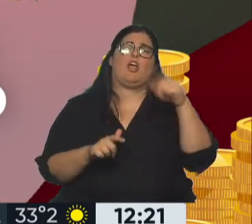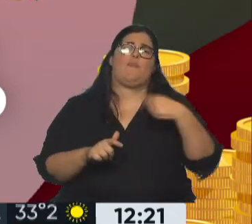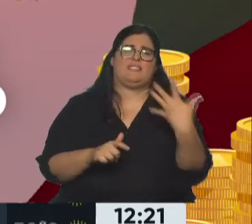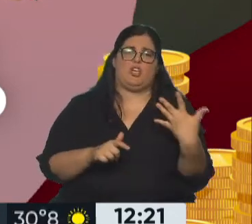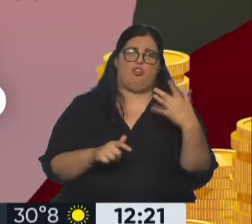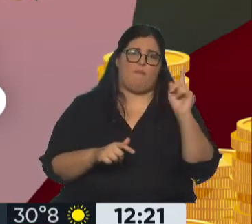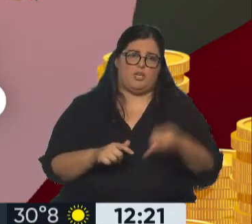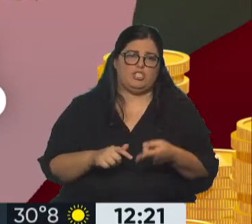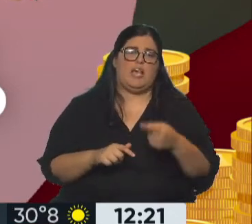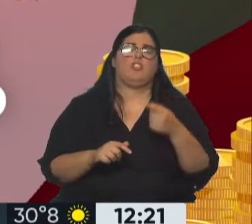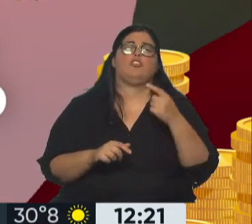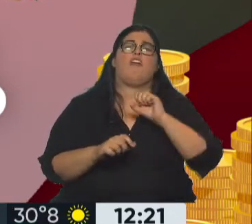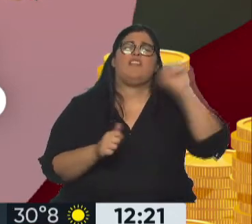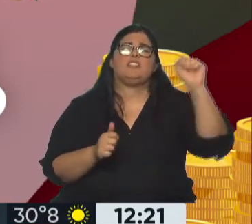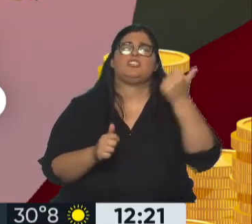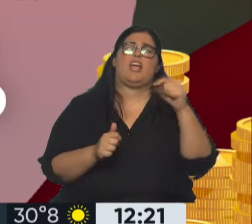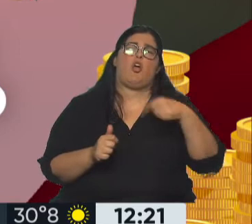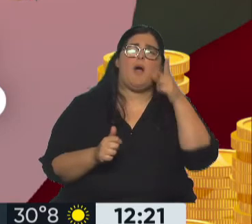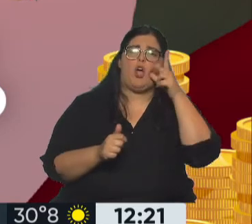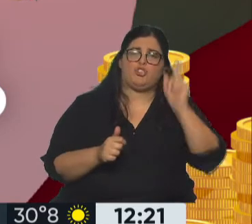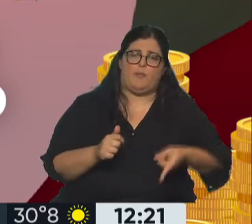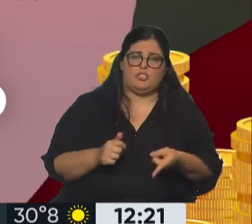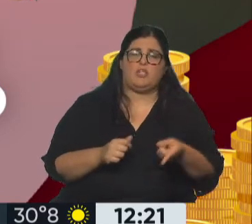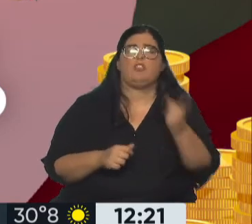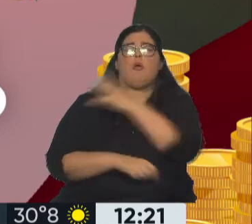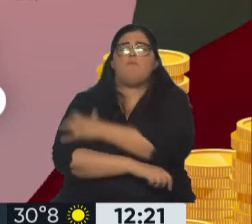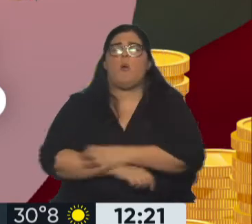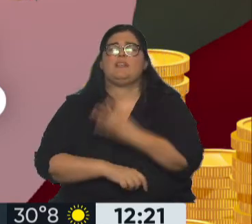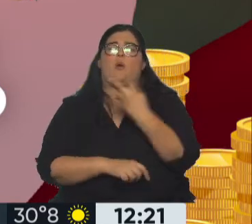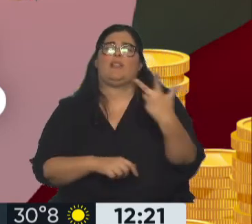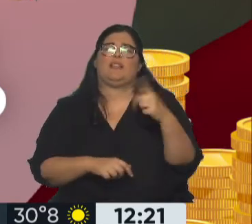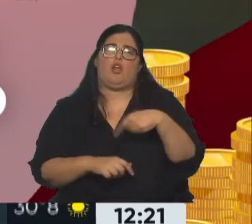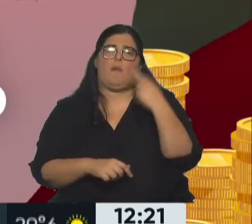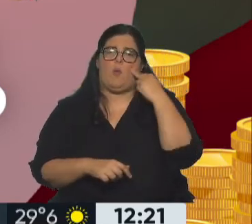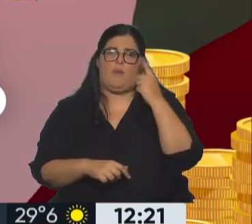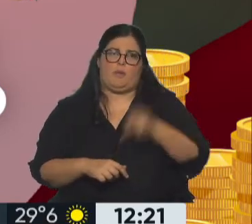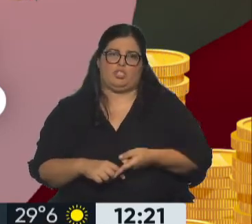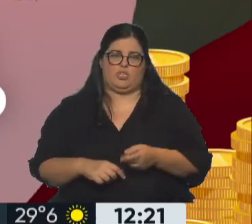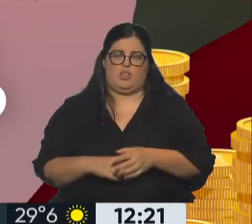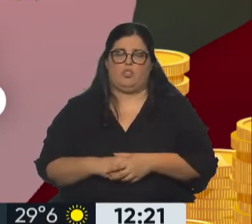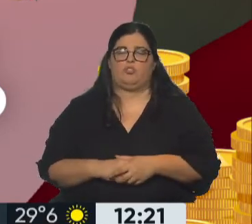al 6,8% y la pobreza alcanza el 43,9%.